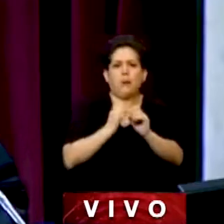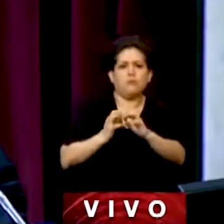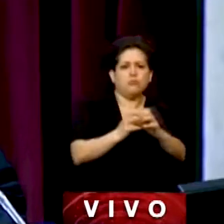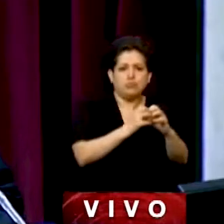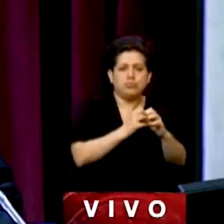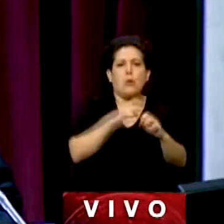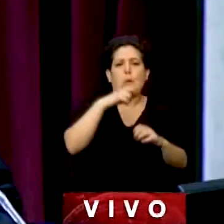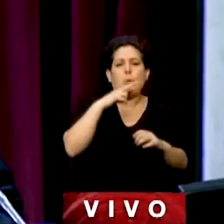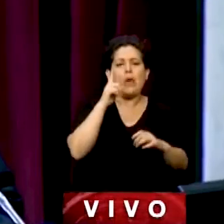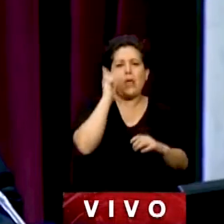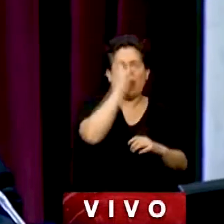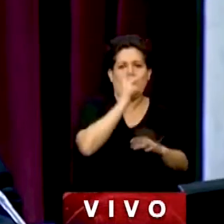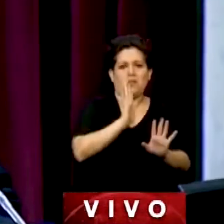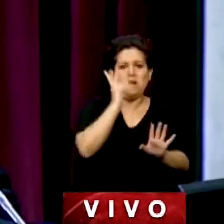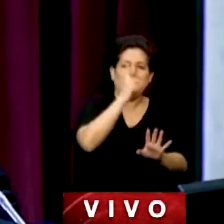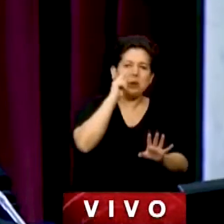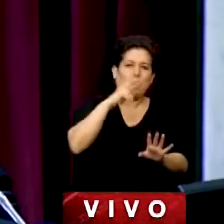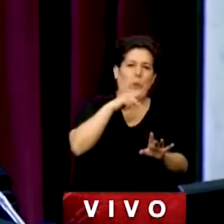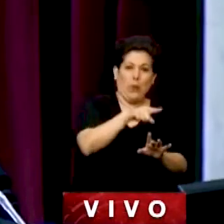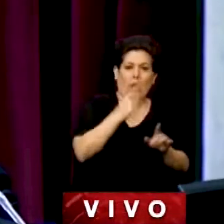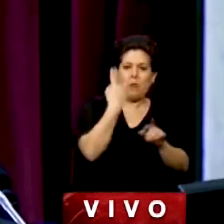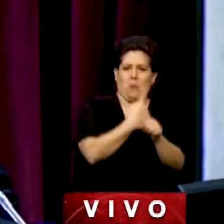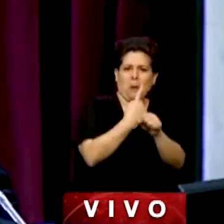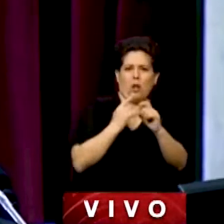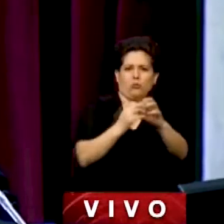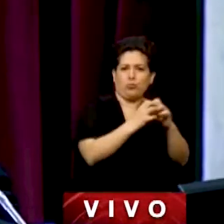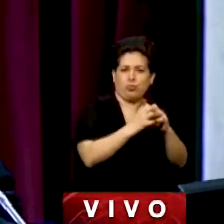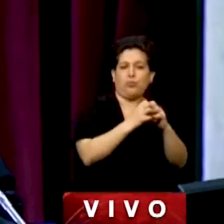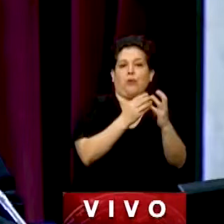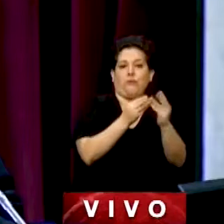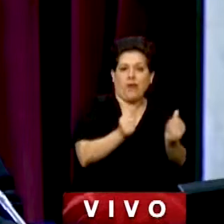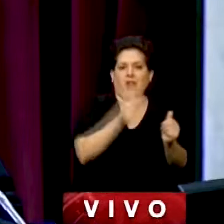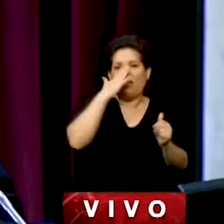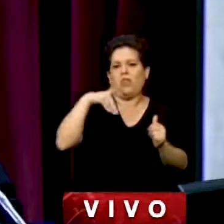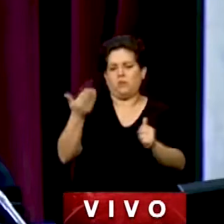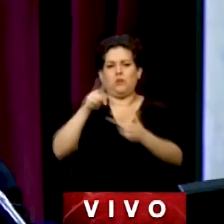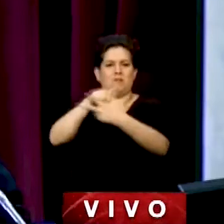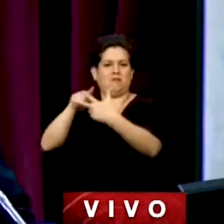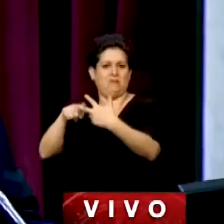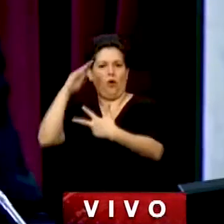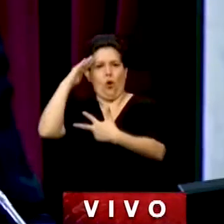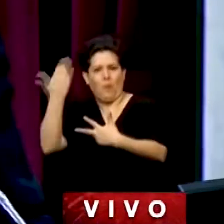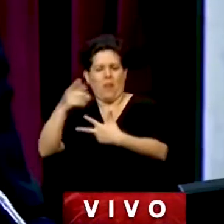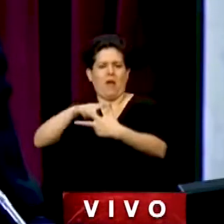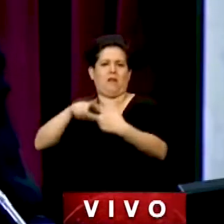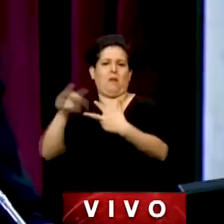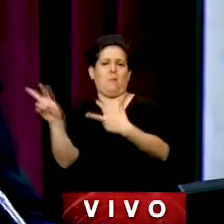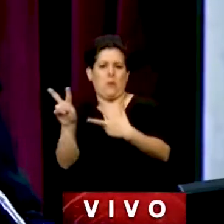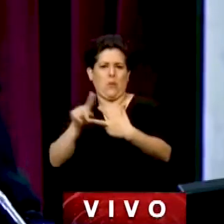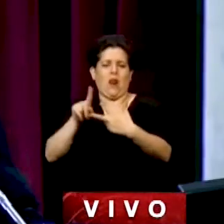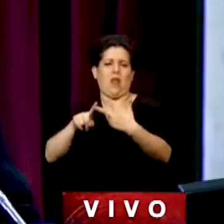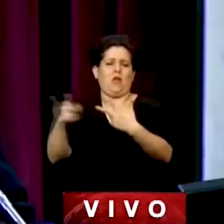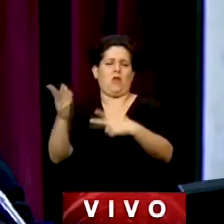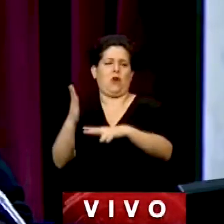50 años creó el frente renovador como un espacio de corazón peronista y Cerebro modernista en 2013 de Cara a las